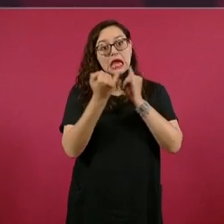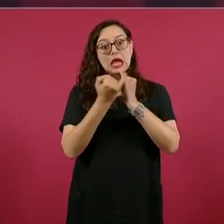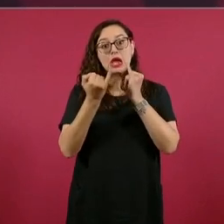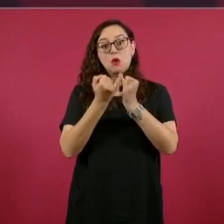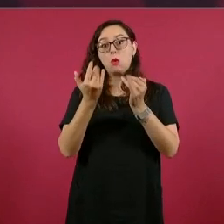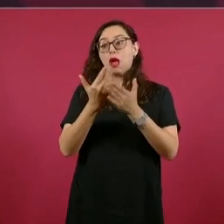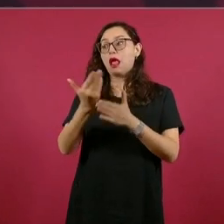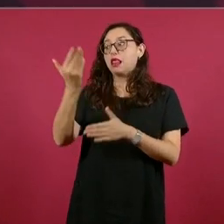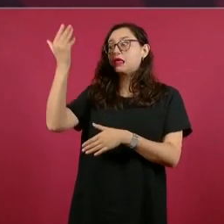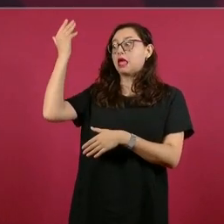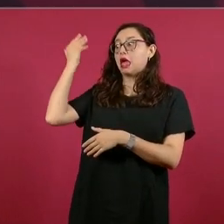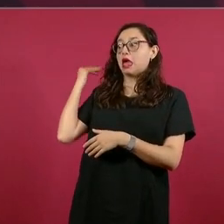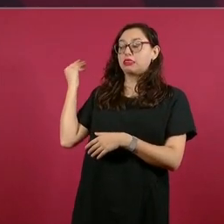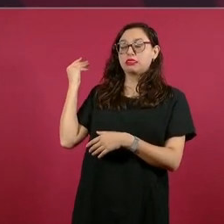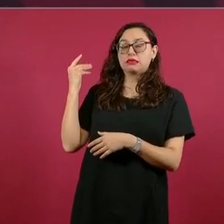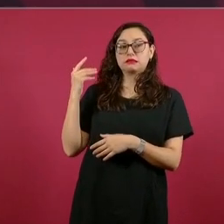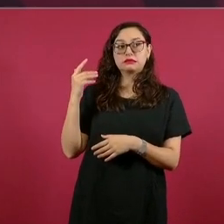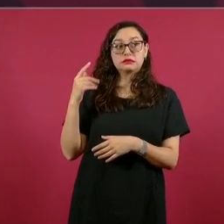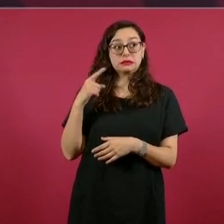prejuicio